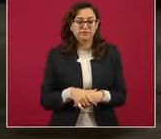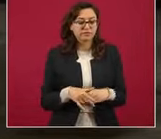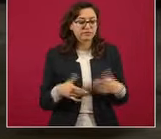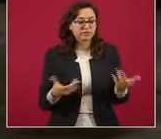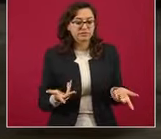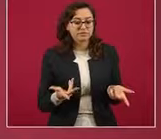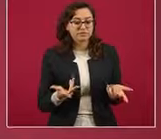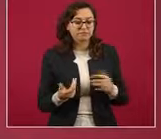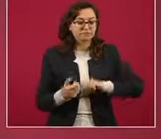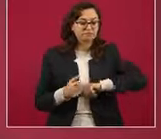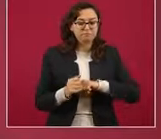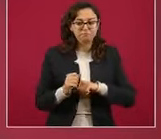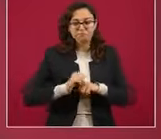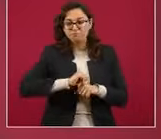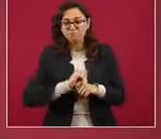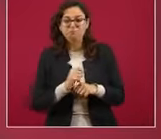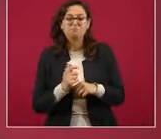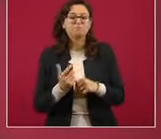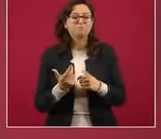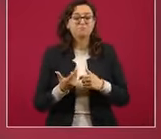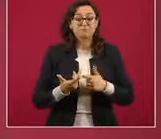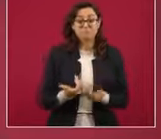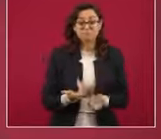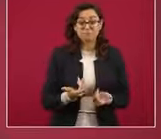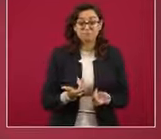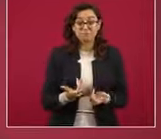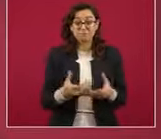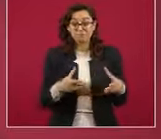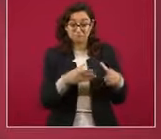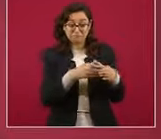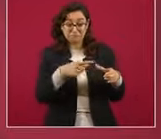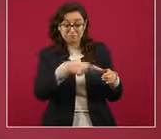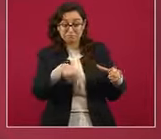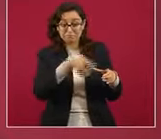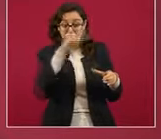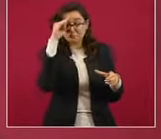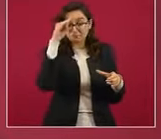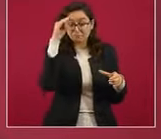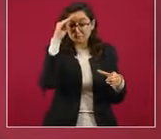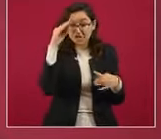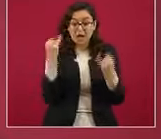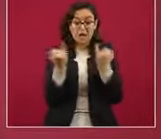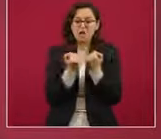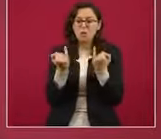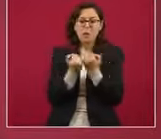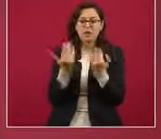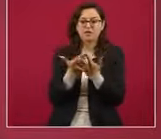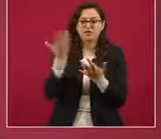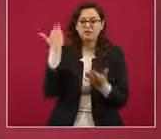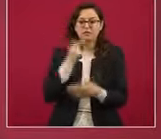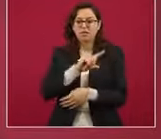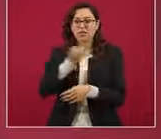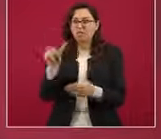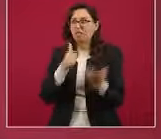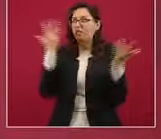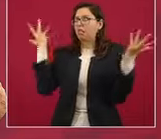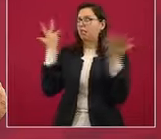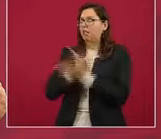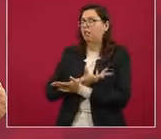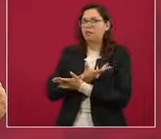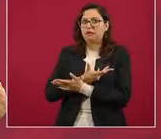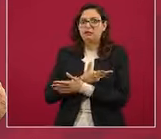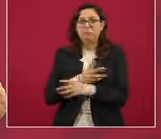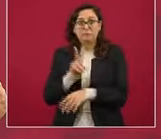hacer uso del influyentismo. Y todo eso se hace a un lado, y no solo en el caso de